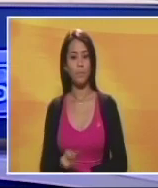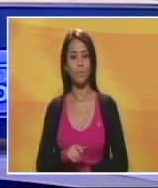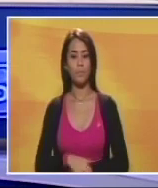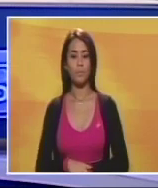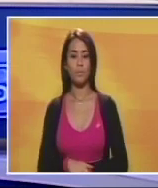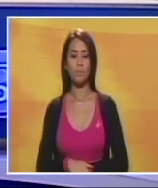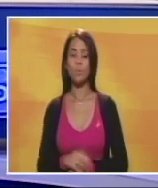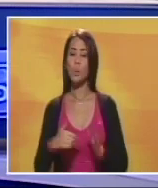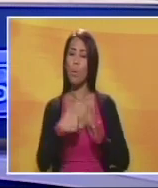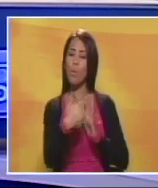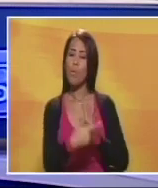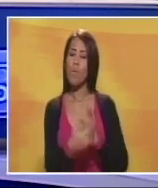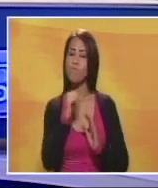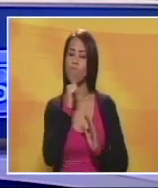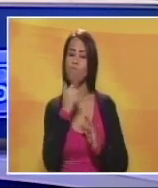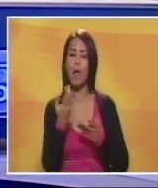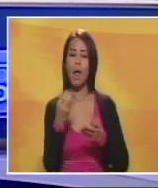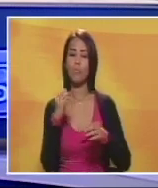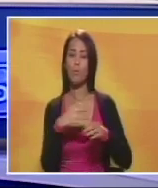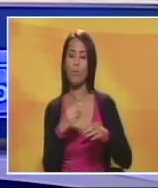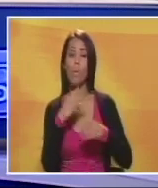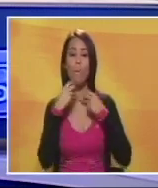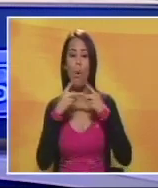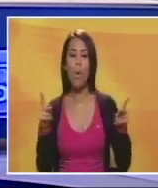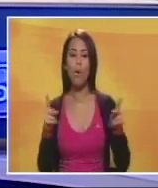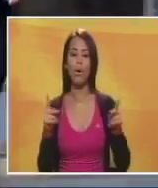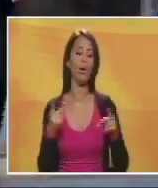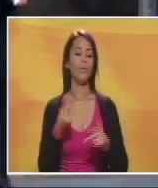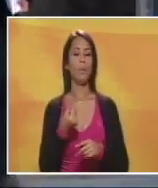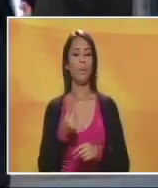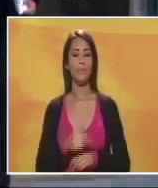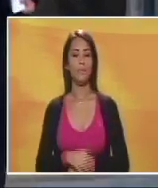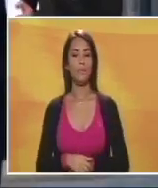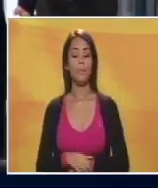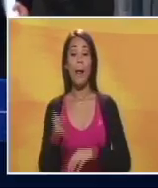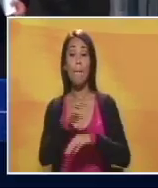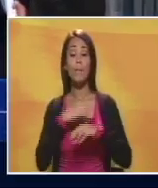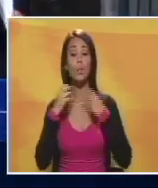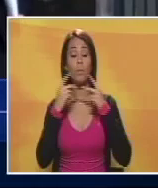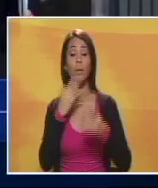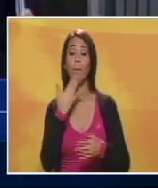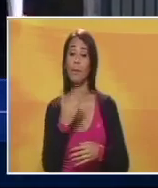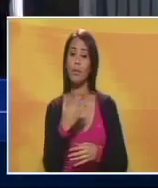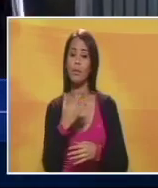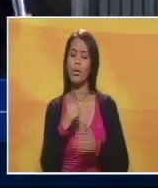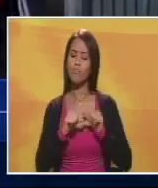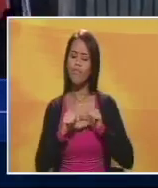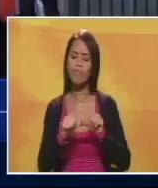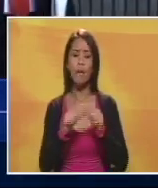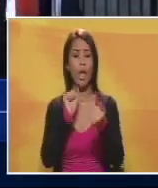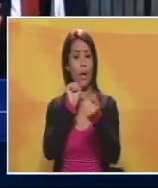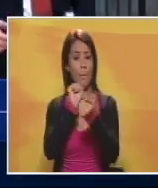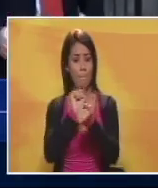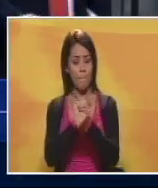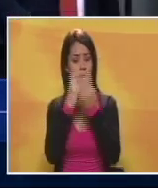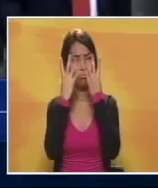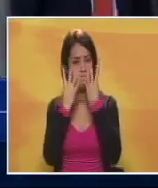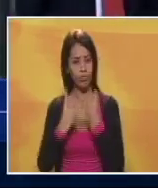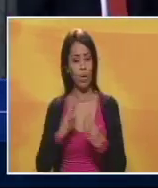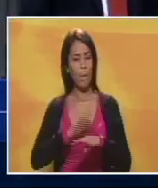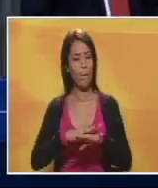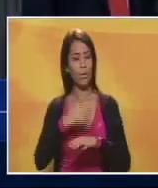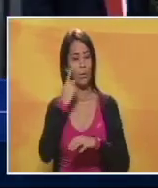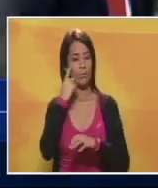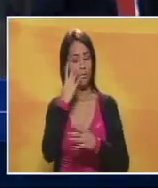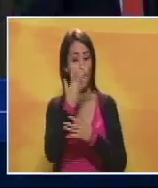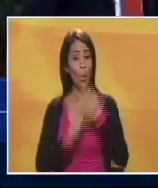los delitos de rebelión y malversación de fondos públicos. El Ministerio Público además solicitó que permanezca en prisión al considerar que existe riesgo